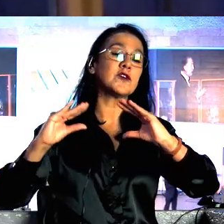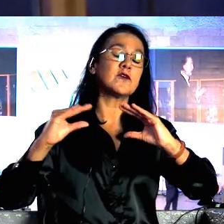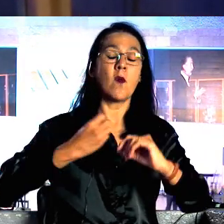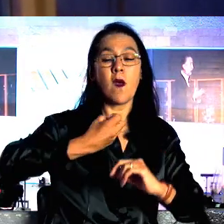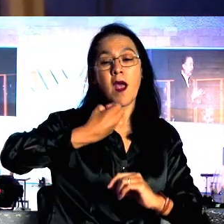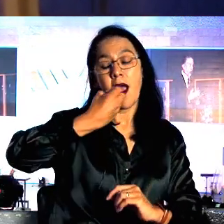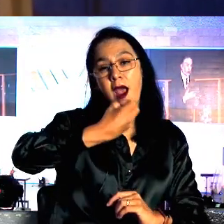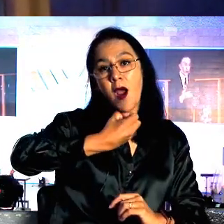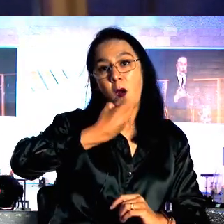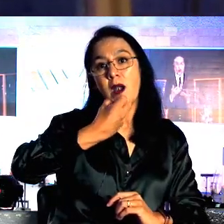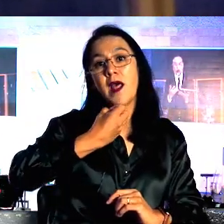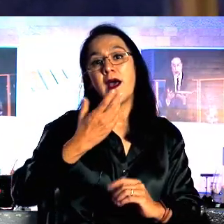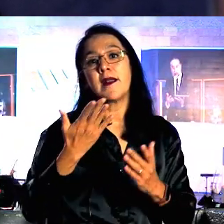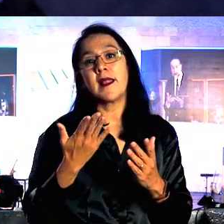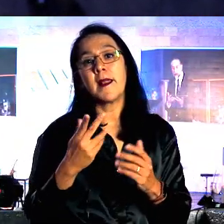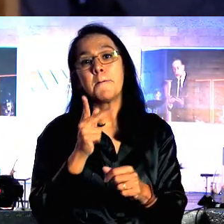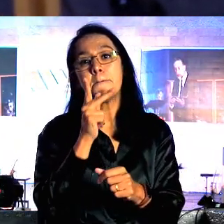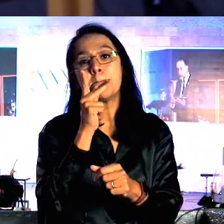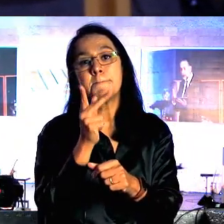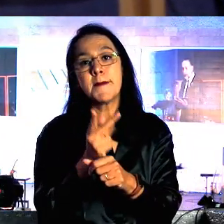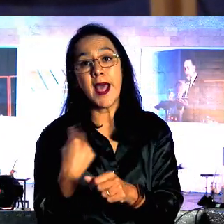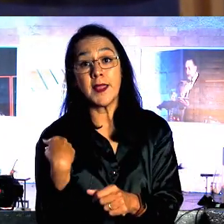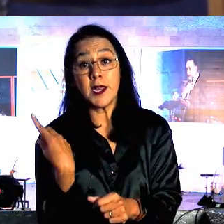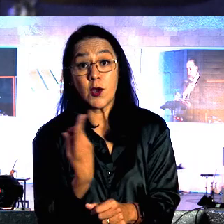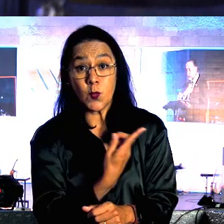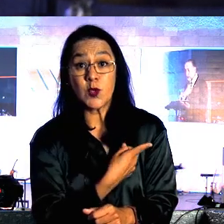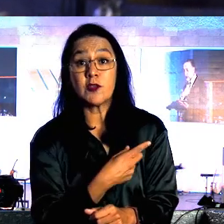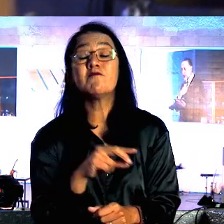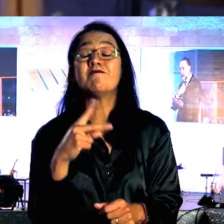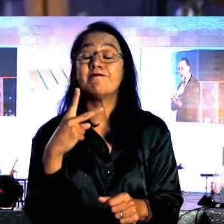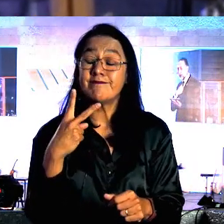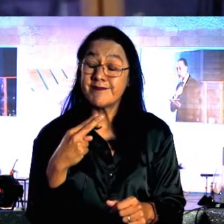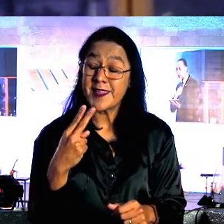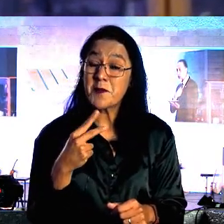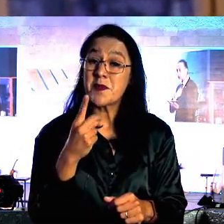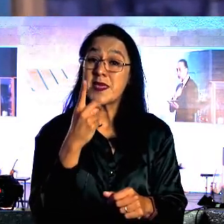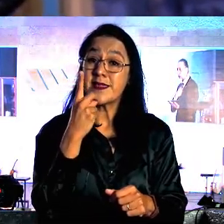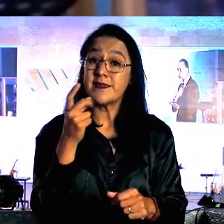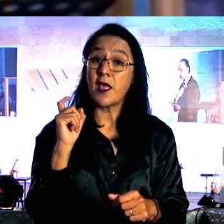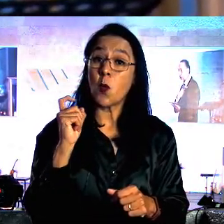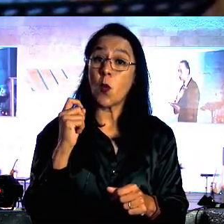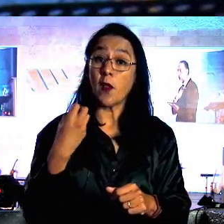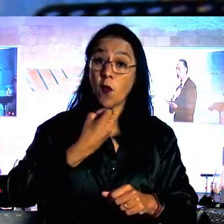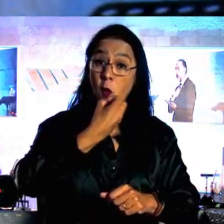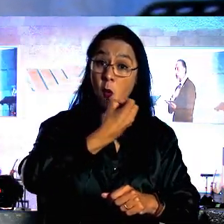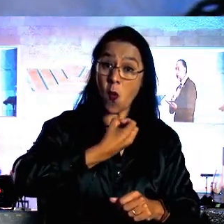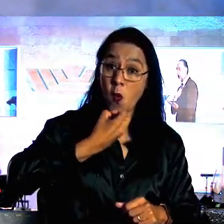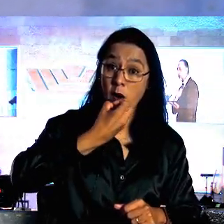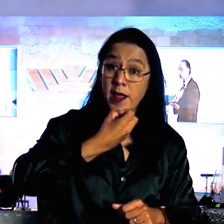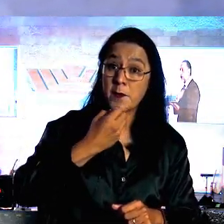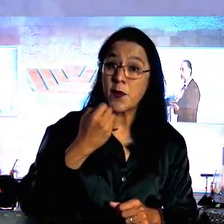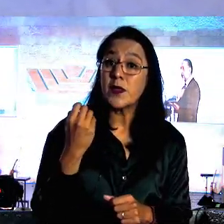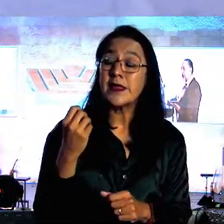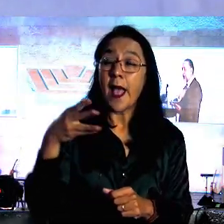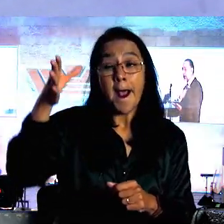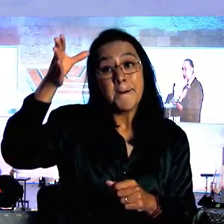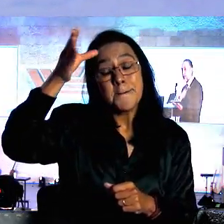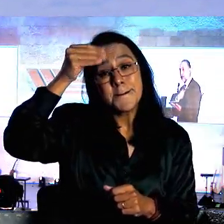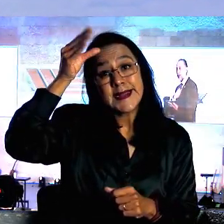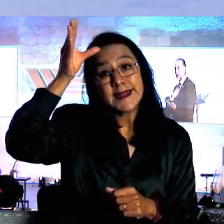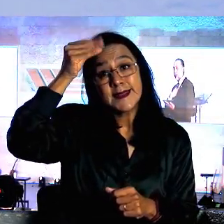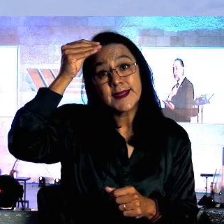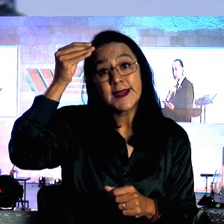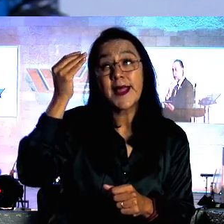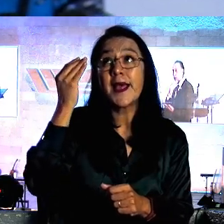enseñó, que conocemos como el Padre nuestro, también nos dice que cuando estemos orando tenemos que aprender a